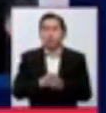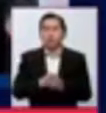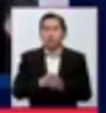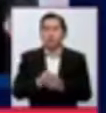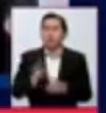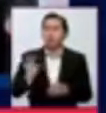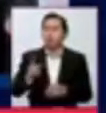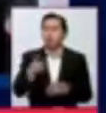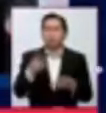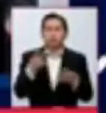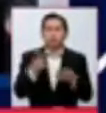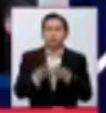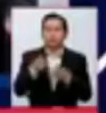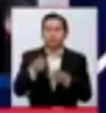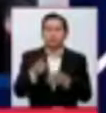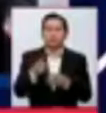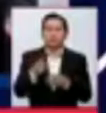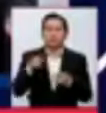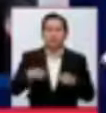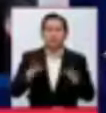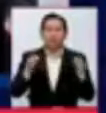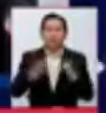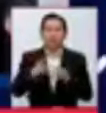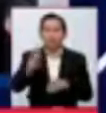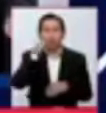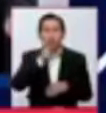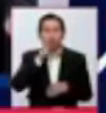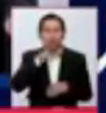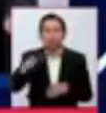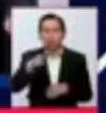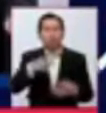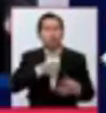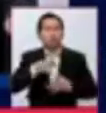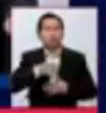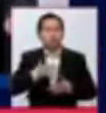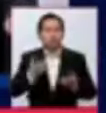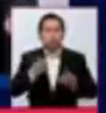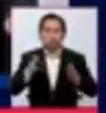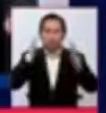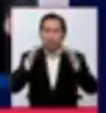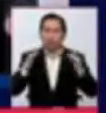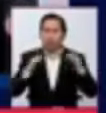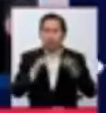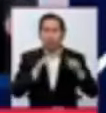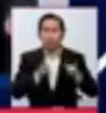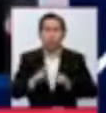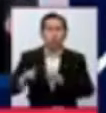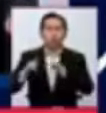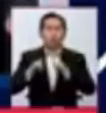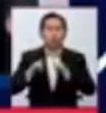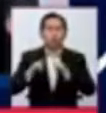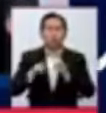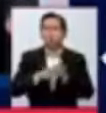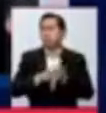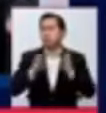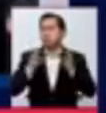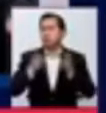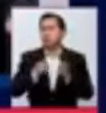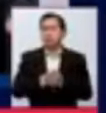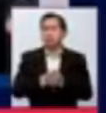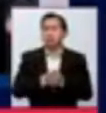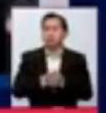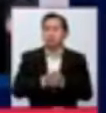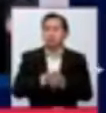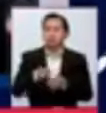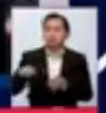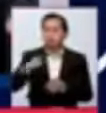reclusas del penal de Miraflores están reclamando un trato igualitario respecto a lo